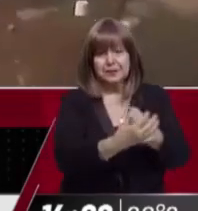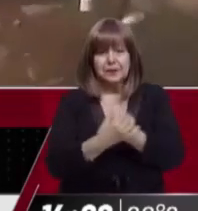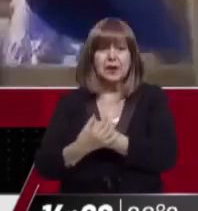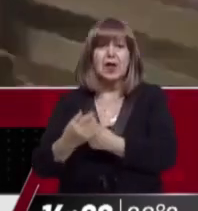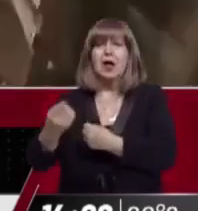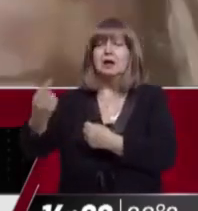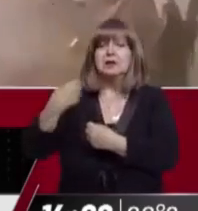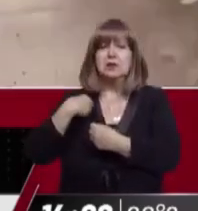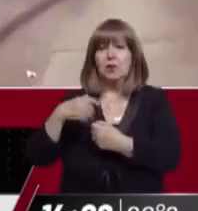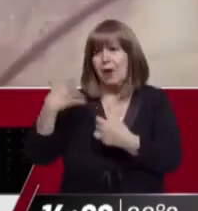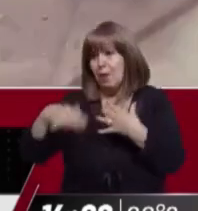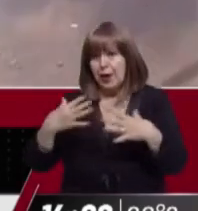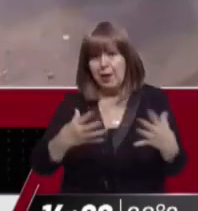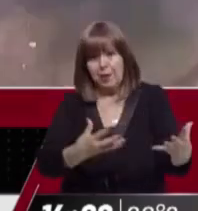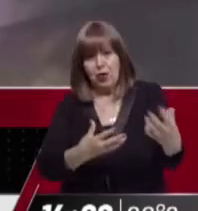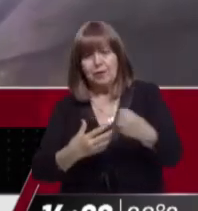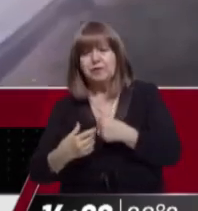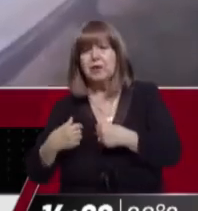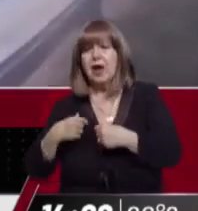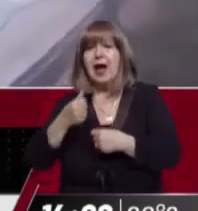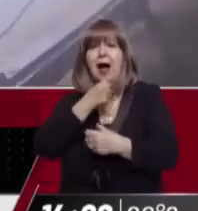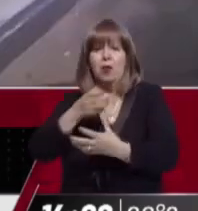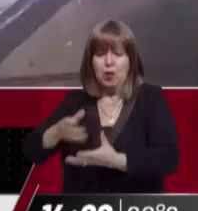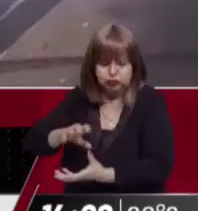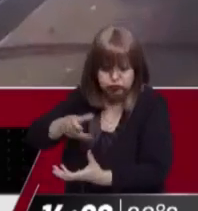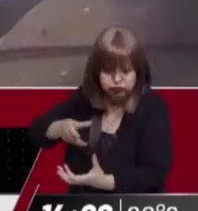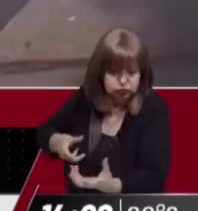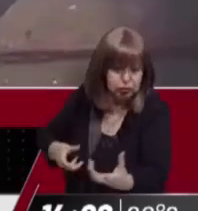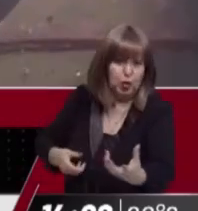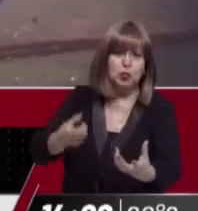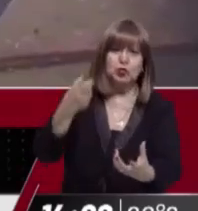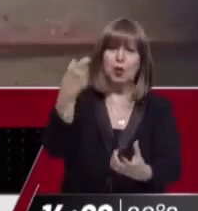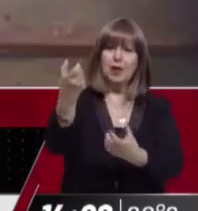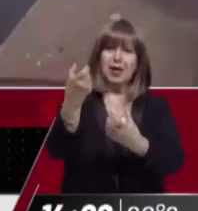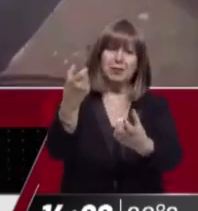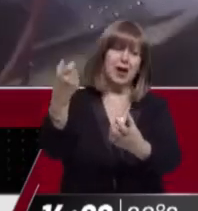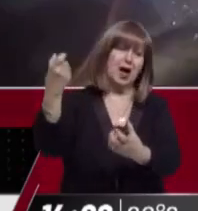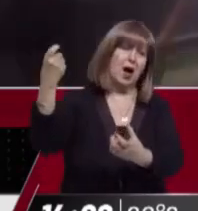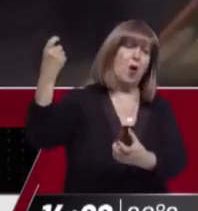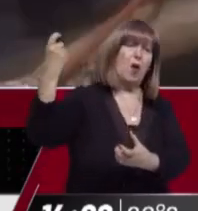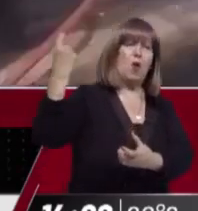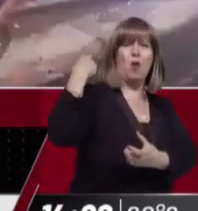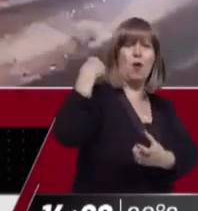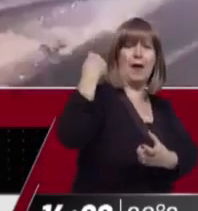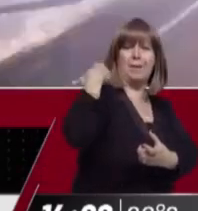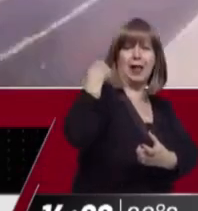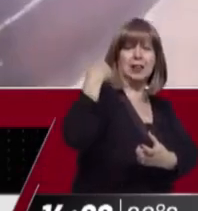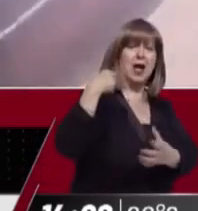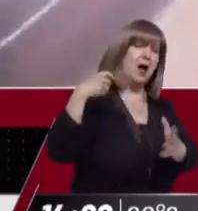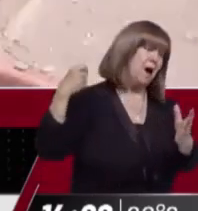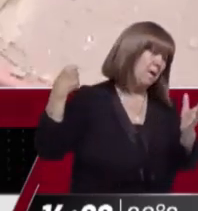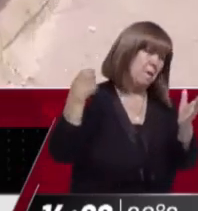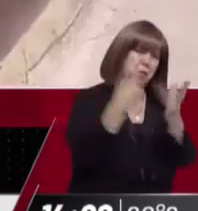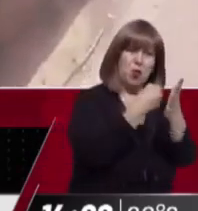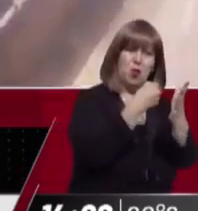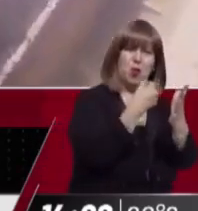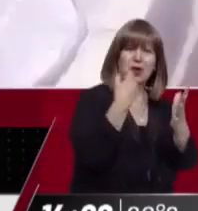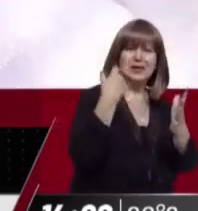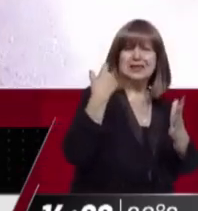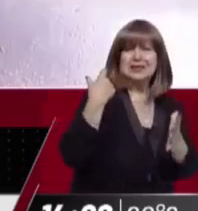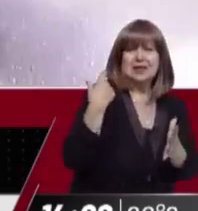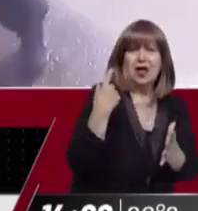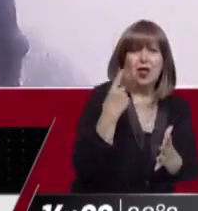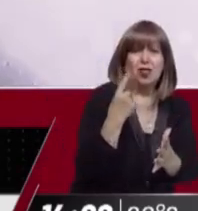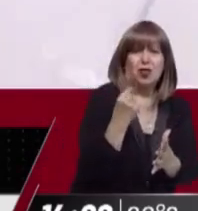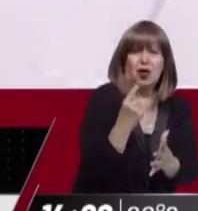un piedrazo en la espalda. ¡Qué locura! Que por el equipamiento que llevamos fue el piedrazo, nada más. Pero bueno, sí, y la movilidad